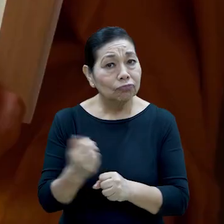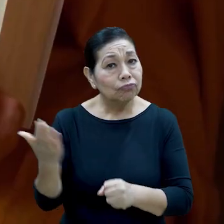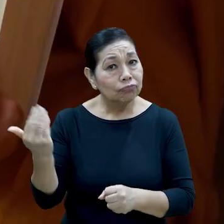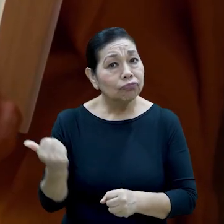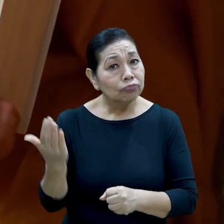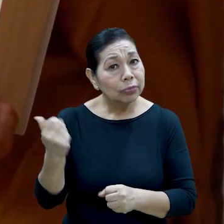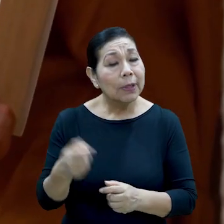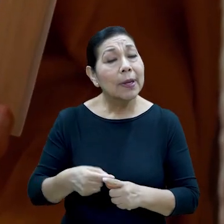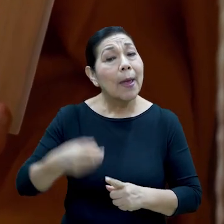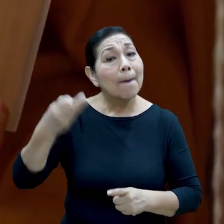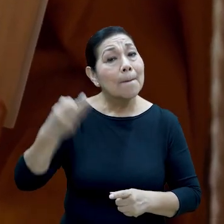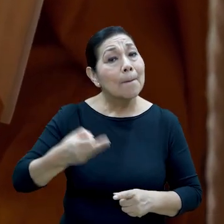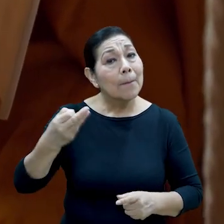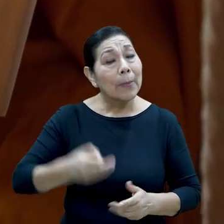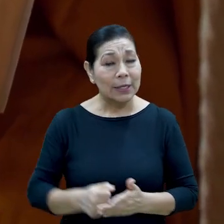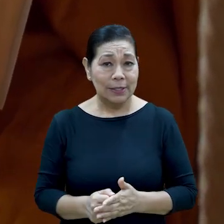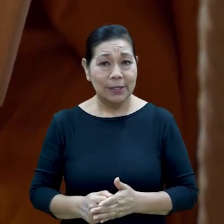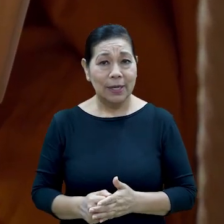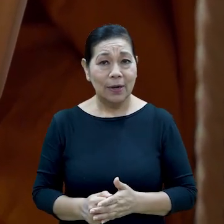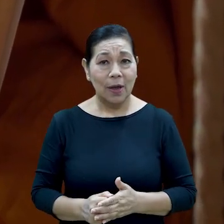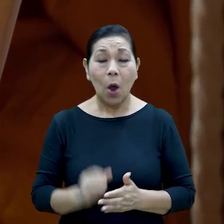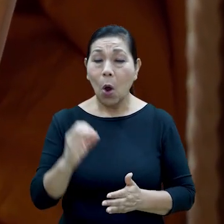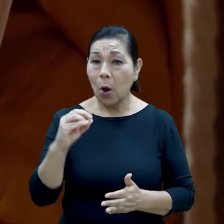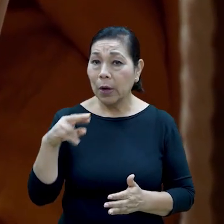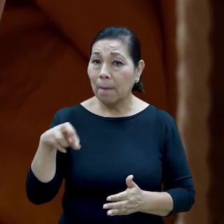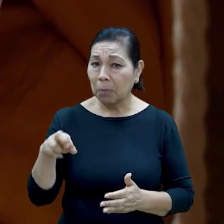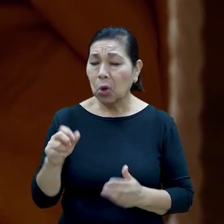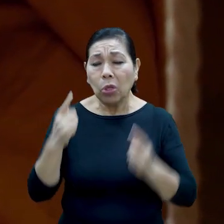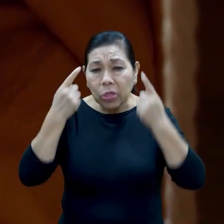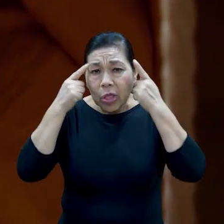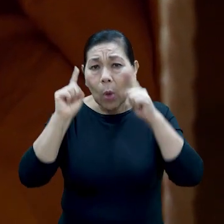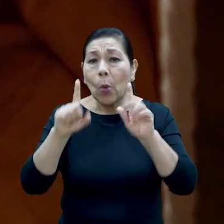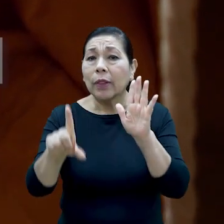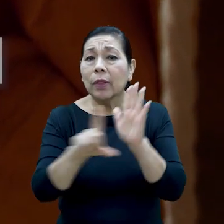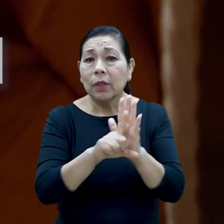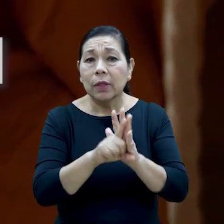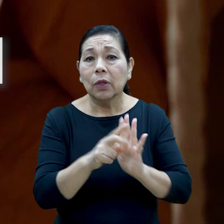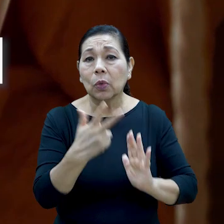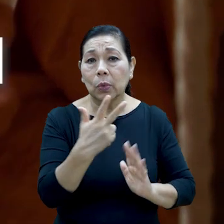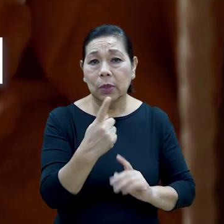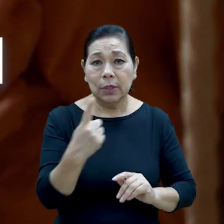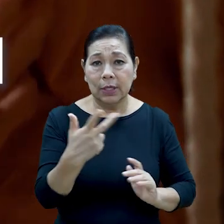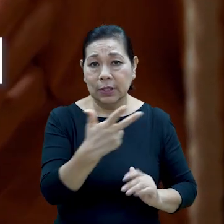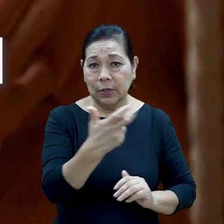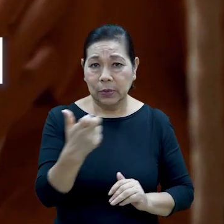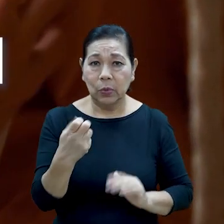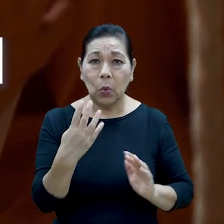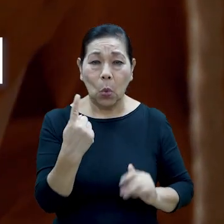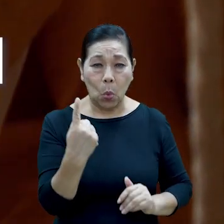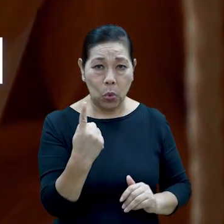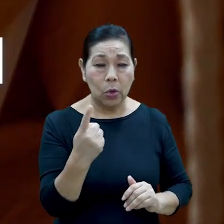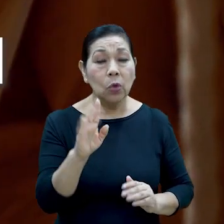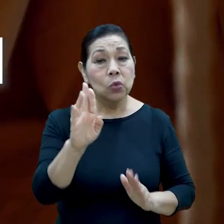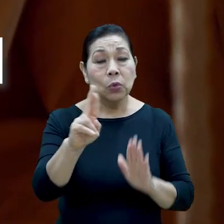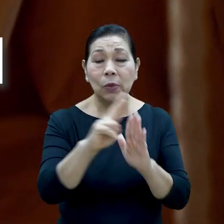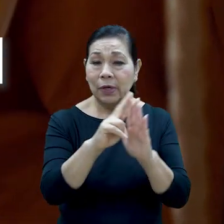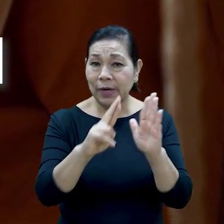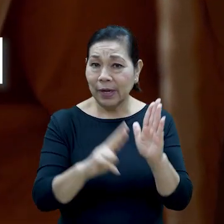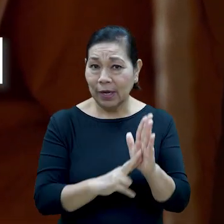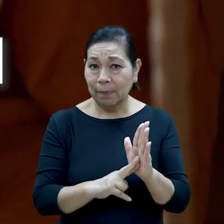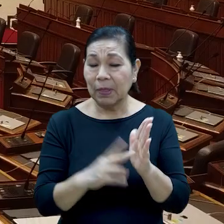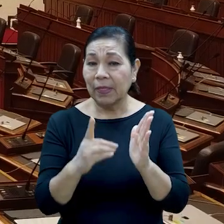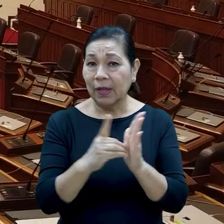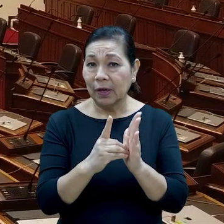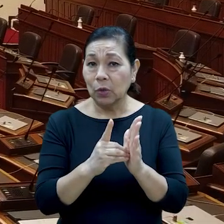jubilación proporcional especial en el Sistema Nacional de Pensiones, de acuerdo a la Ley número 31.301 y su